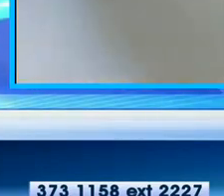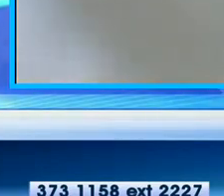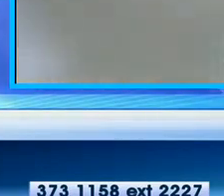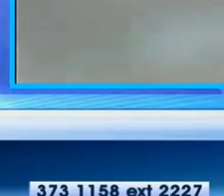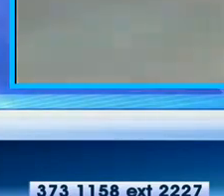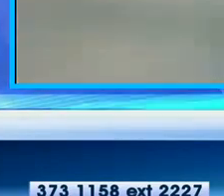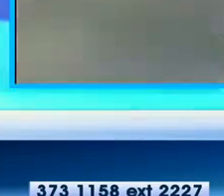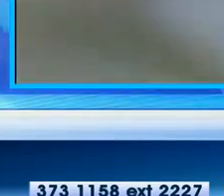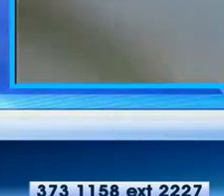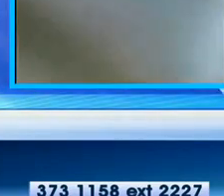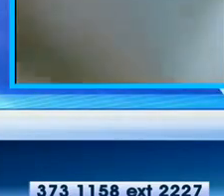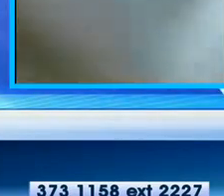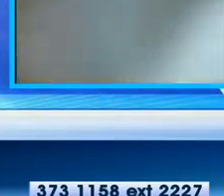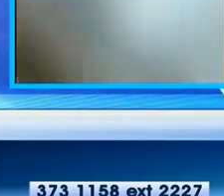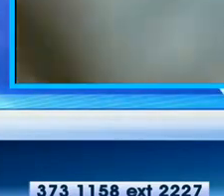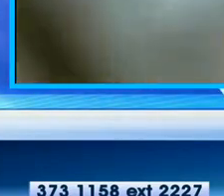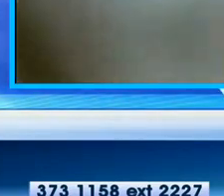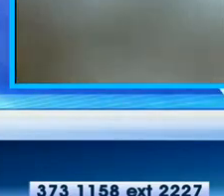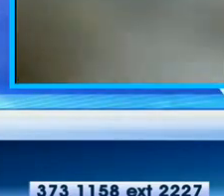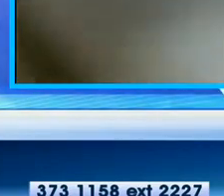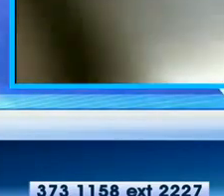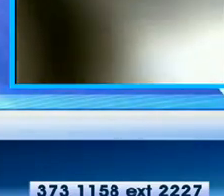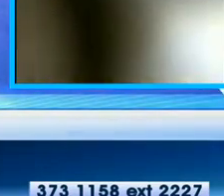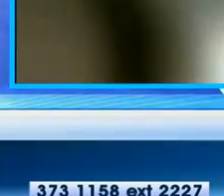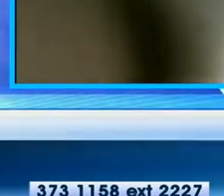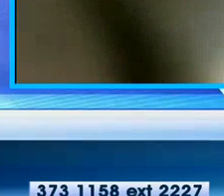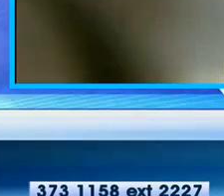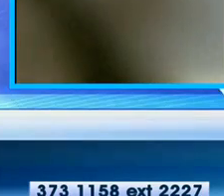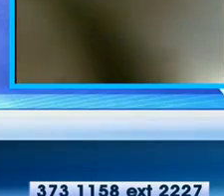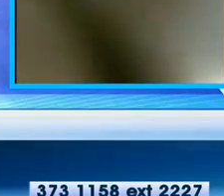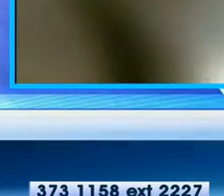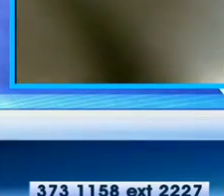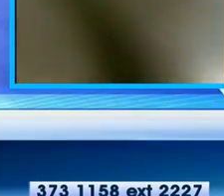con esta factura tal fecha, yo te compré, ese arroz es tuyo. Y